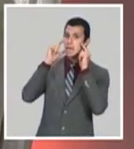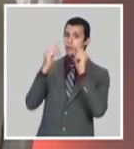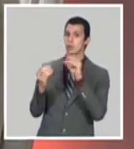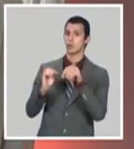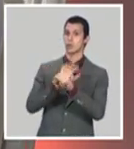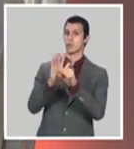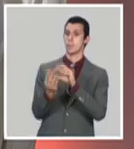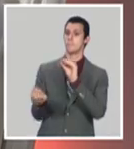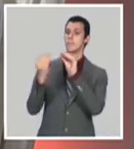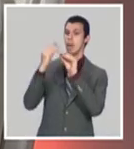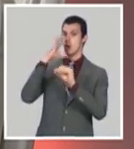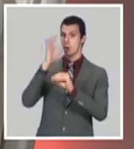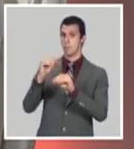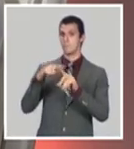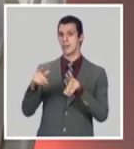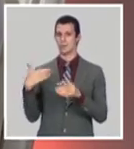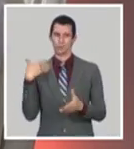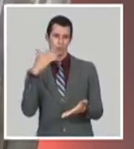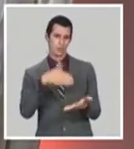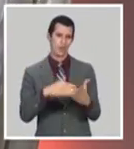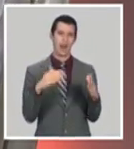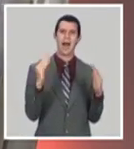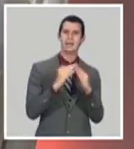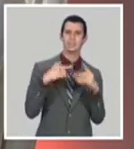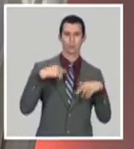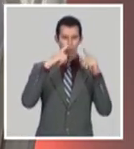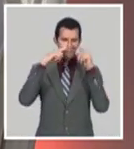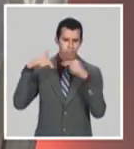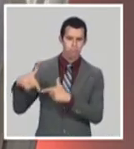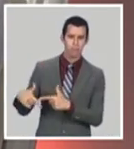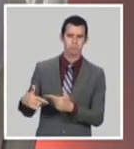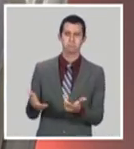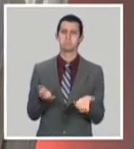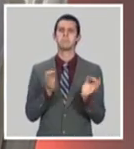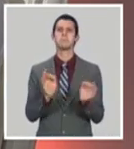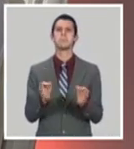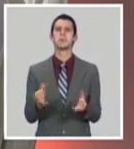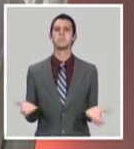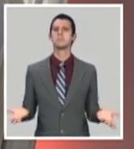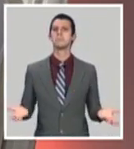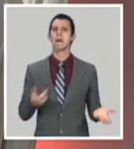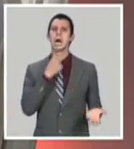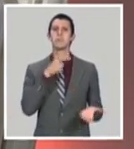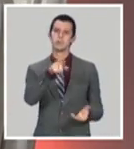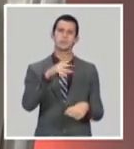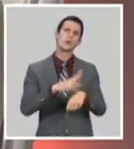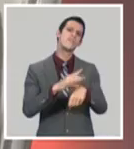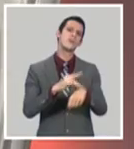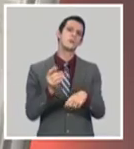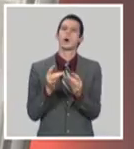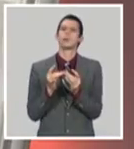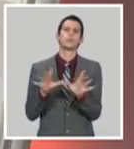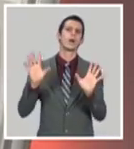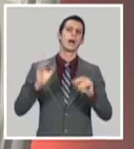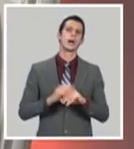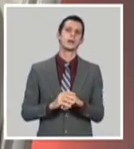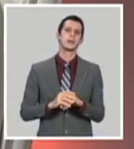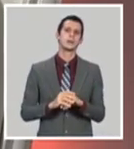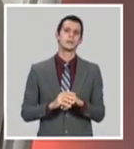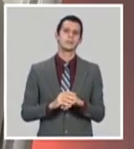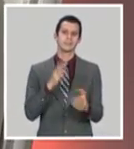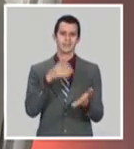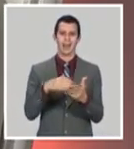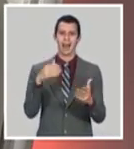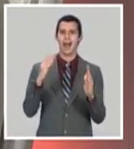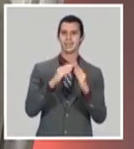toda la familia tiene que ir a un ingreso, poniendo en riesgo a las personas que, como es lógico, son más vulnerables, aunque como ya hemos visto, vulnerable